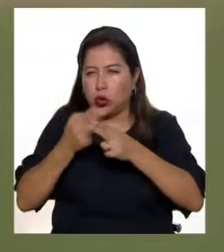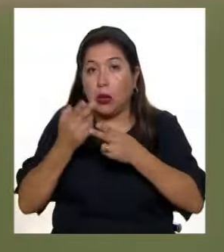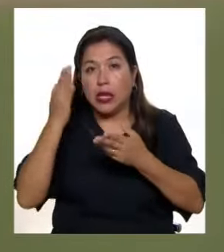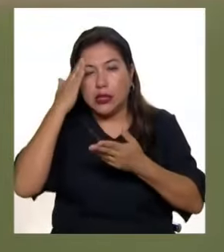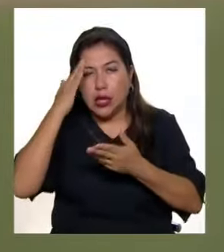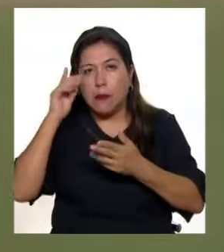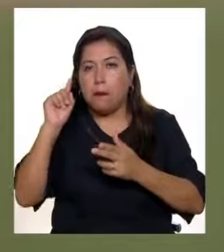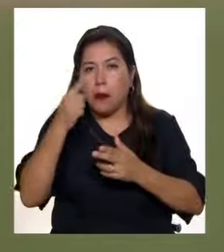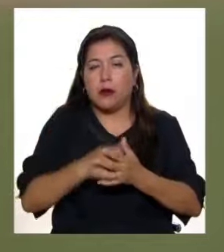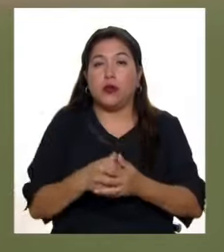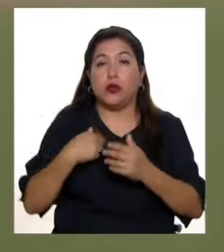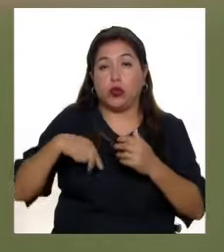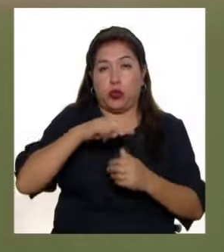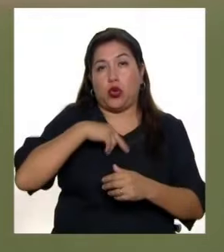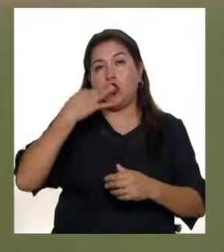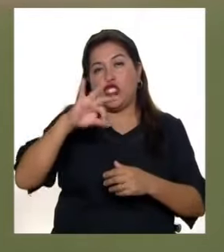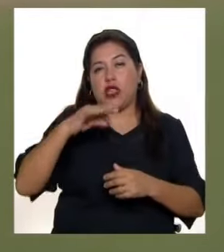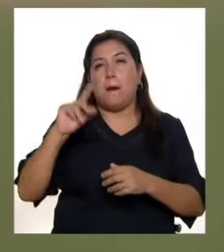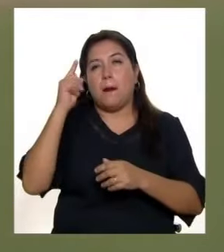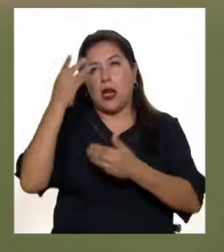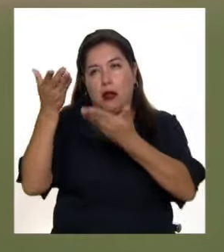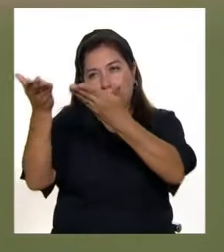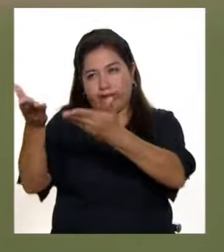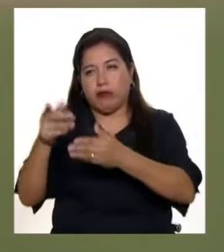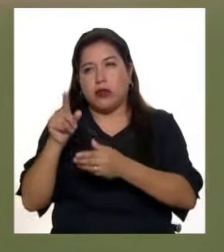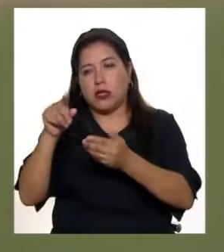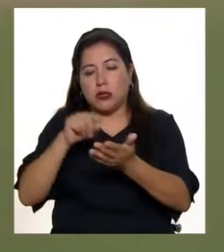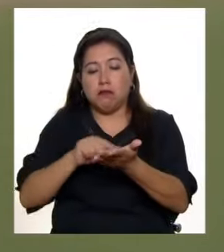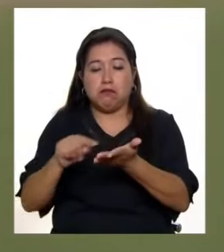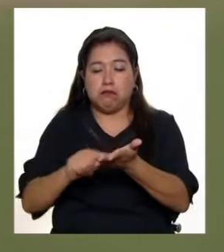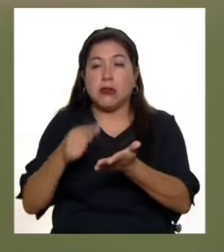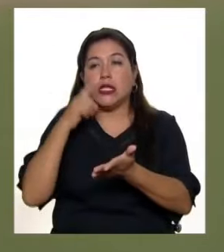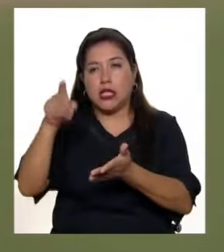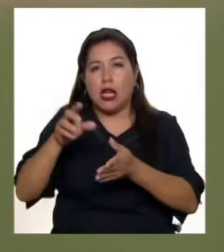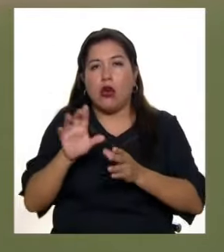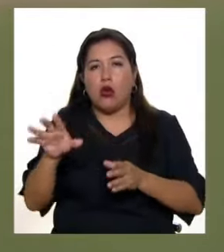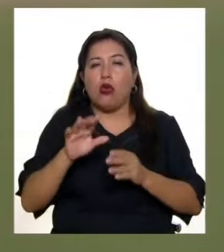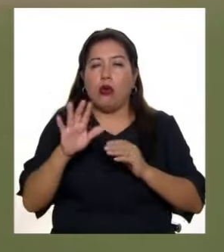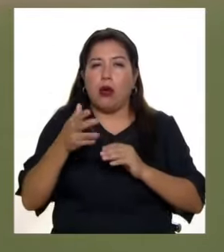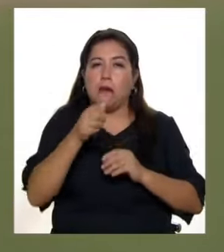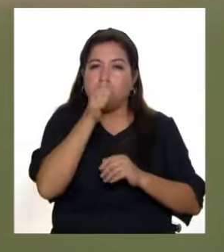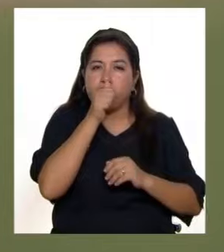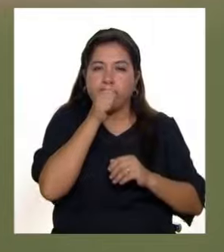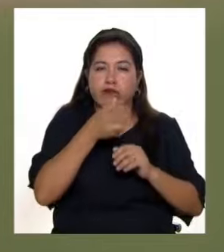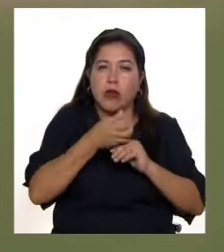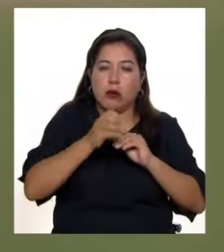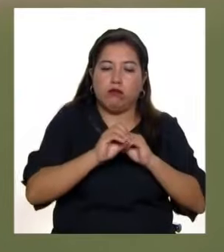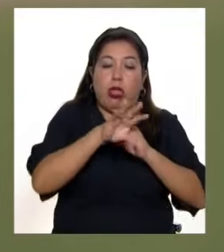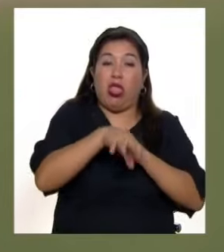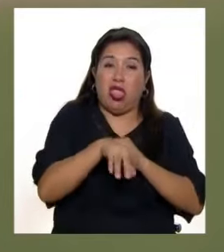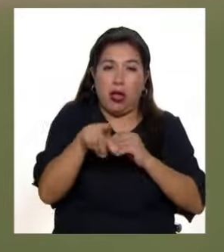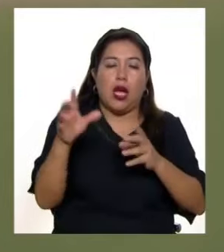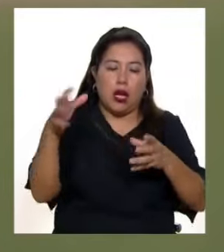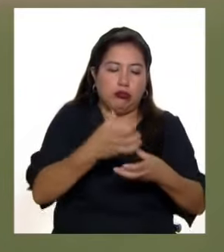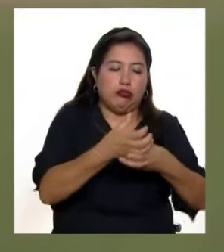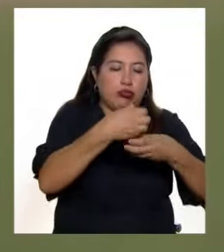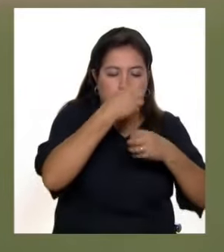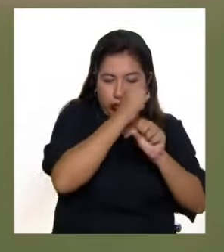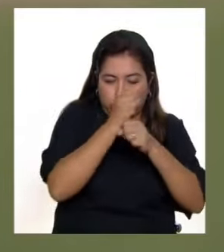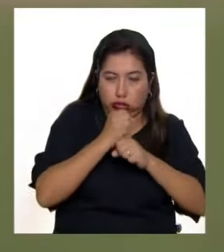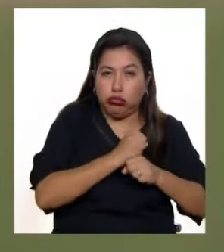en la consulta es un examen para ver semen, para valorar la presencia de bacterias en el semen, que se llama espermocultivo. ¿no? Y